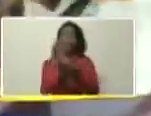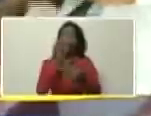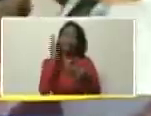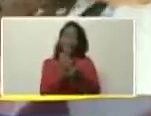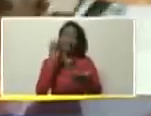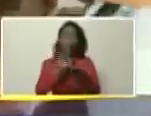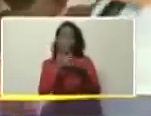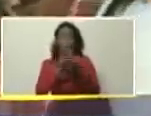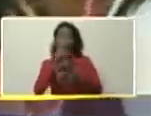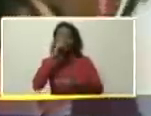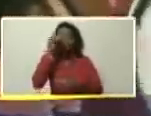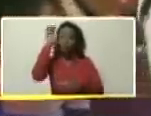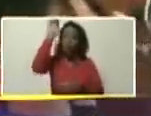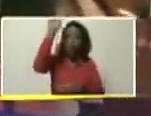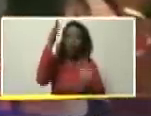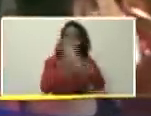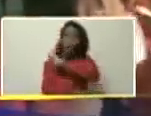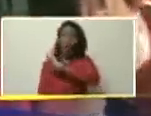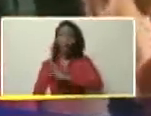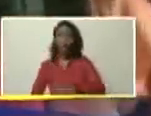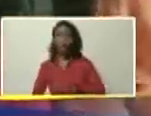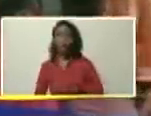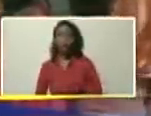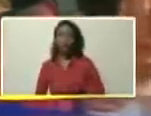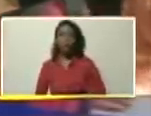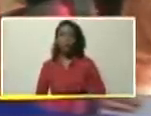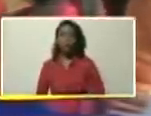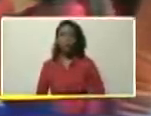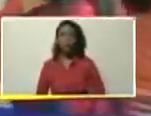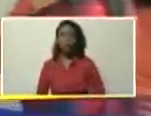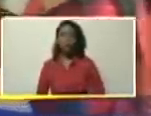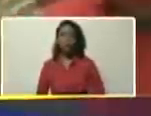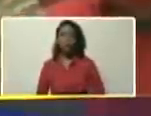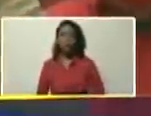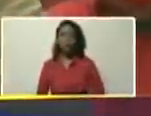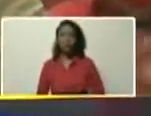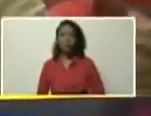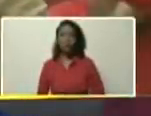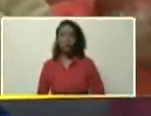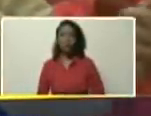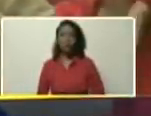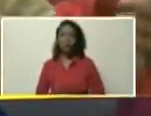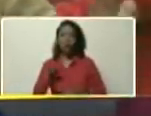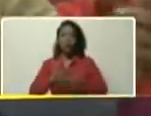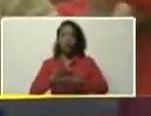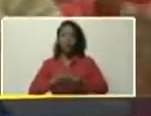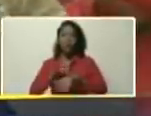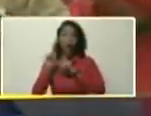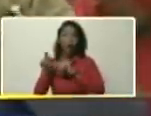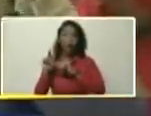los años que queden por venir. Por eso